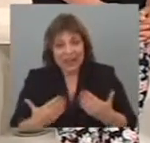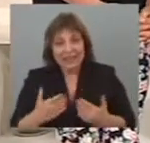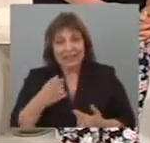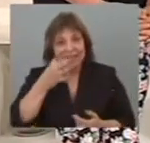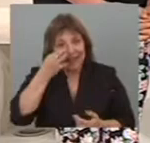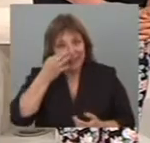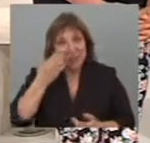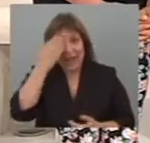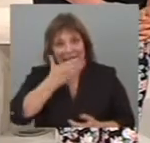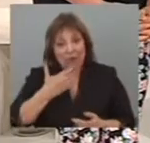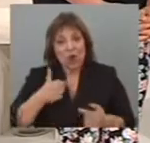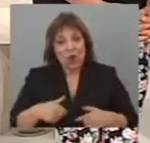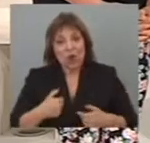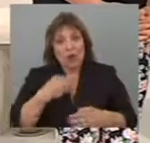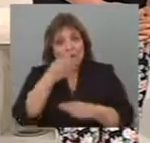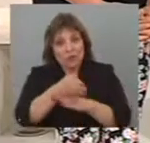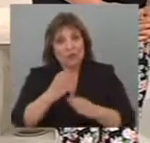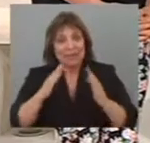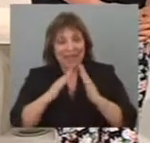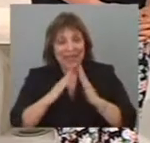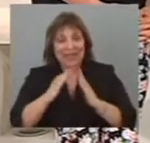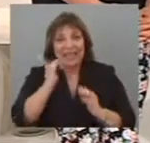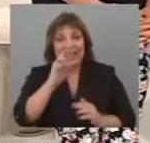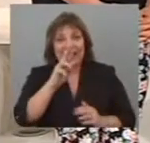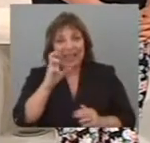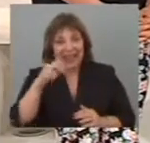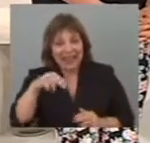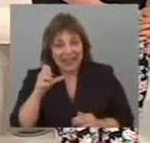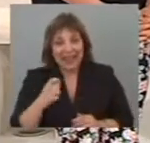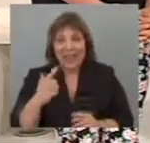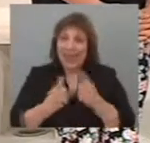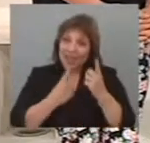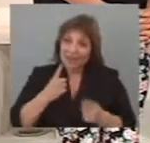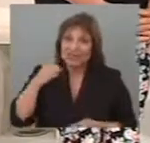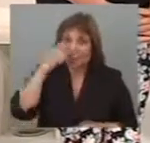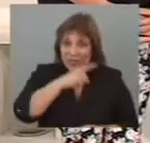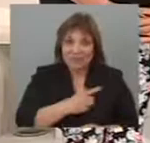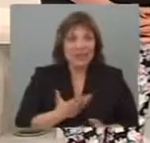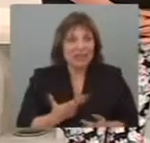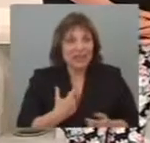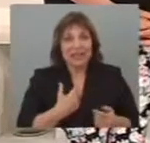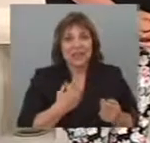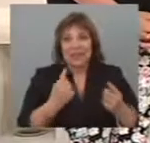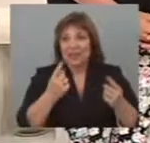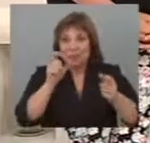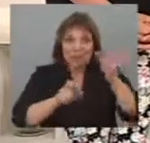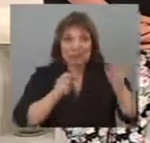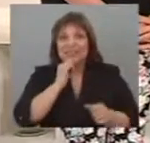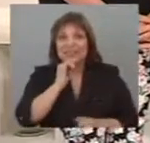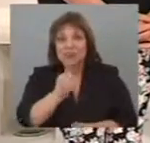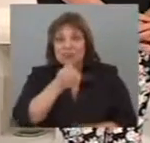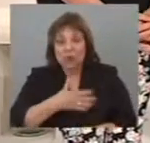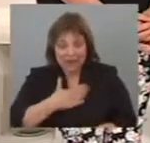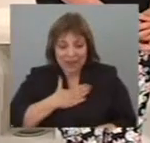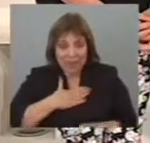las mujeres de negro que nos recibieron en la casa de Irene, que es muy difícil muchas veces contar sus propias historias, sobre todo